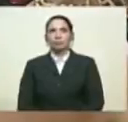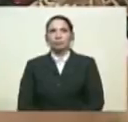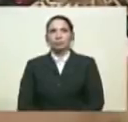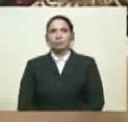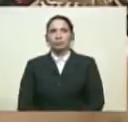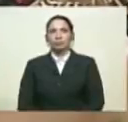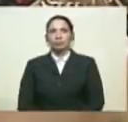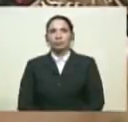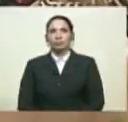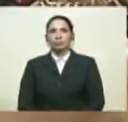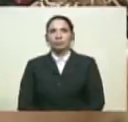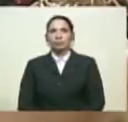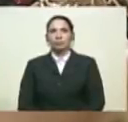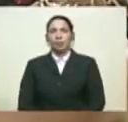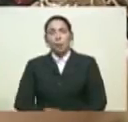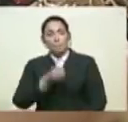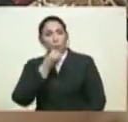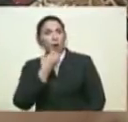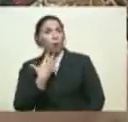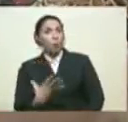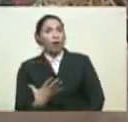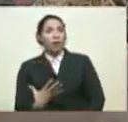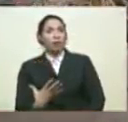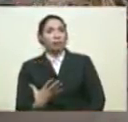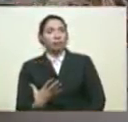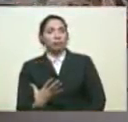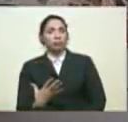O es por las buenas